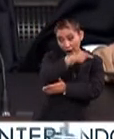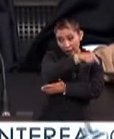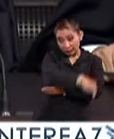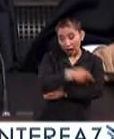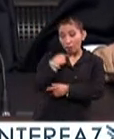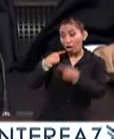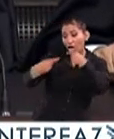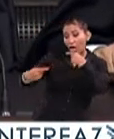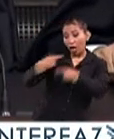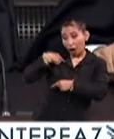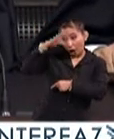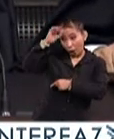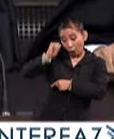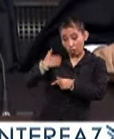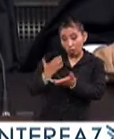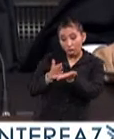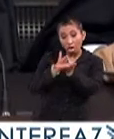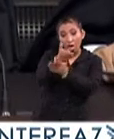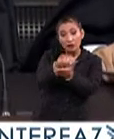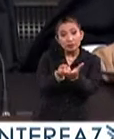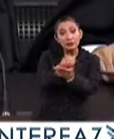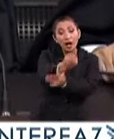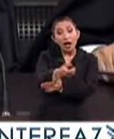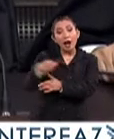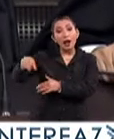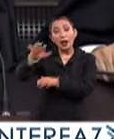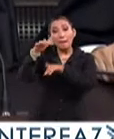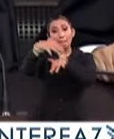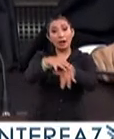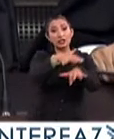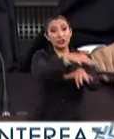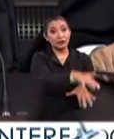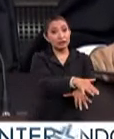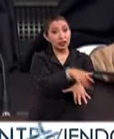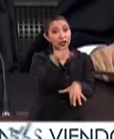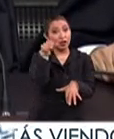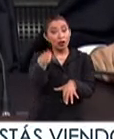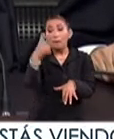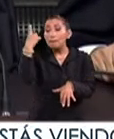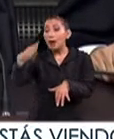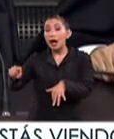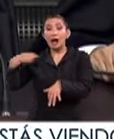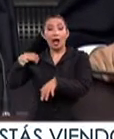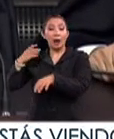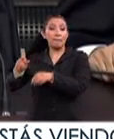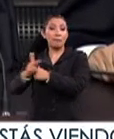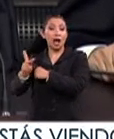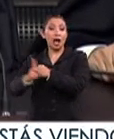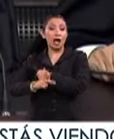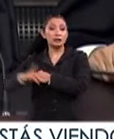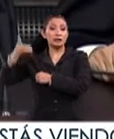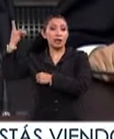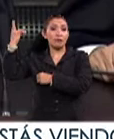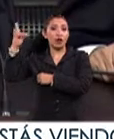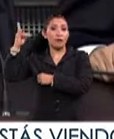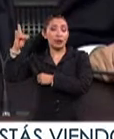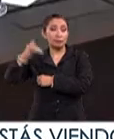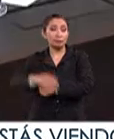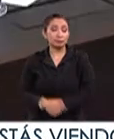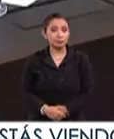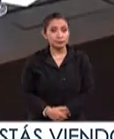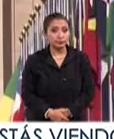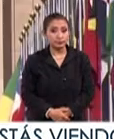legal de negociar un acceso soberano al Océano Pacífico para el Estado plurinacional de